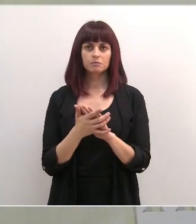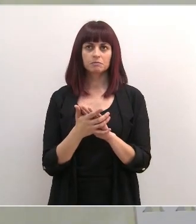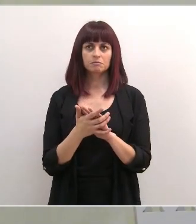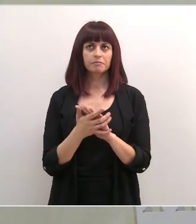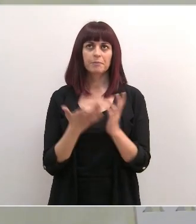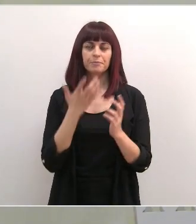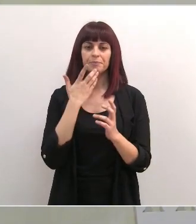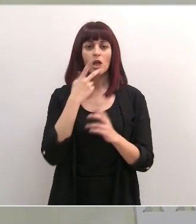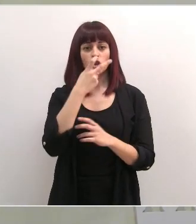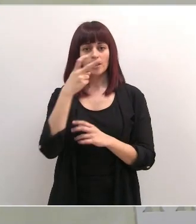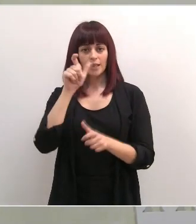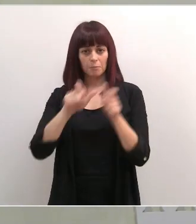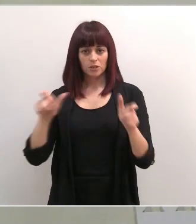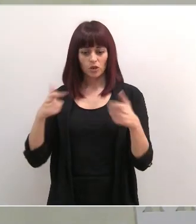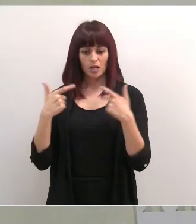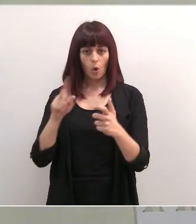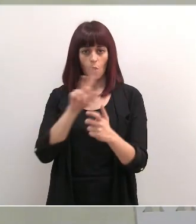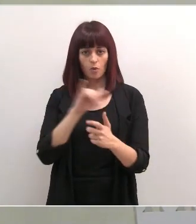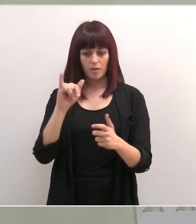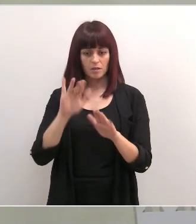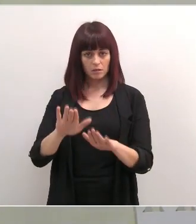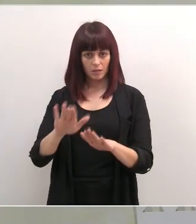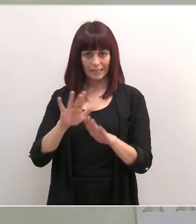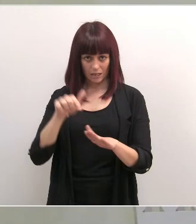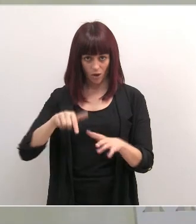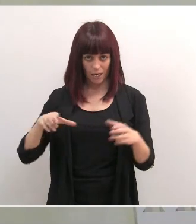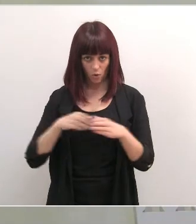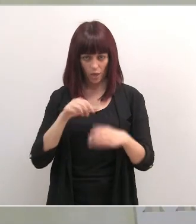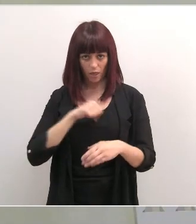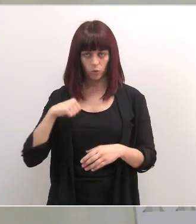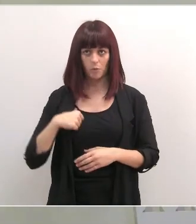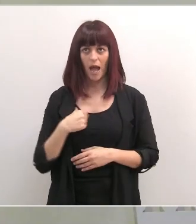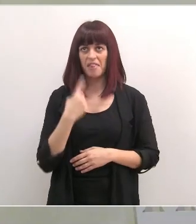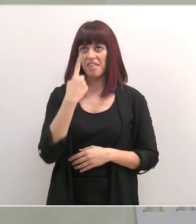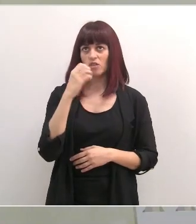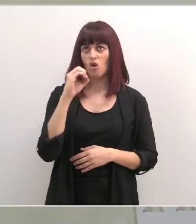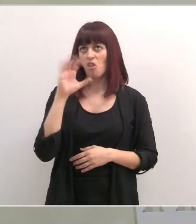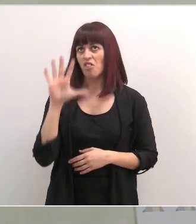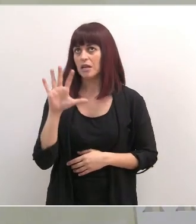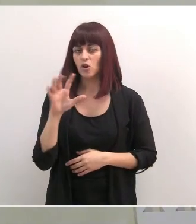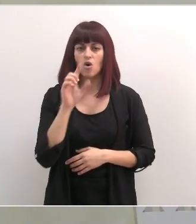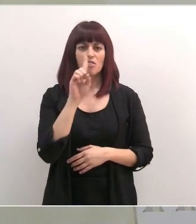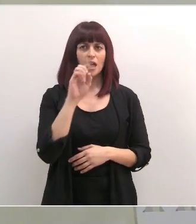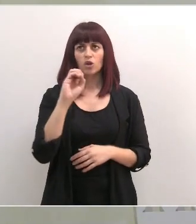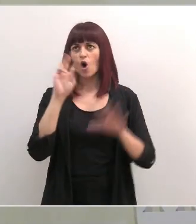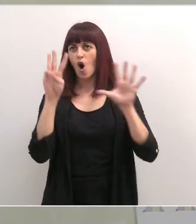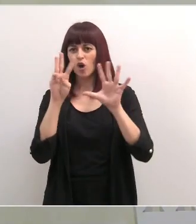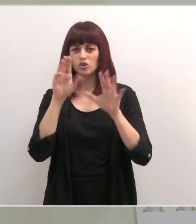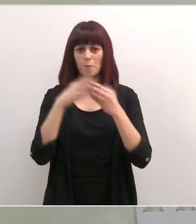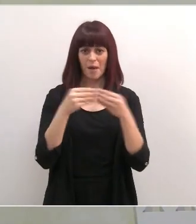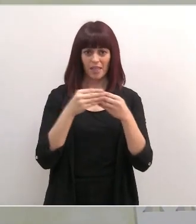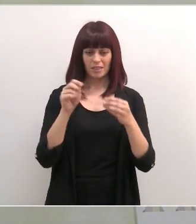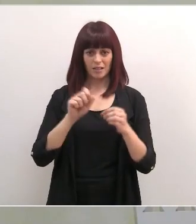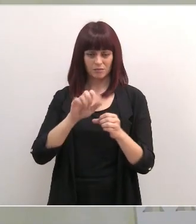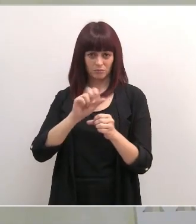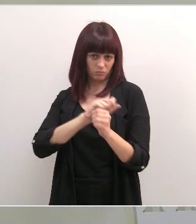200 pacientes ingresados en intensivos en la comunidad autónoma. Estamos hablando de que tenemos 105, 108 pacientes COVID, pero hay